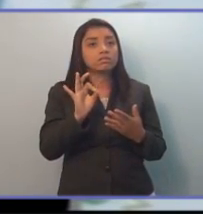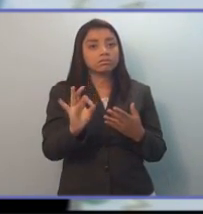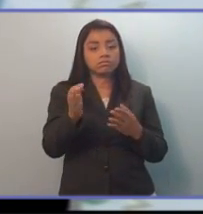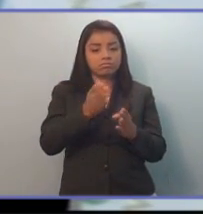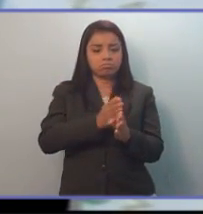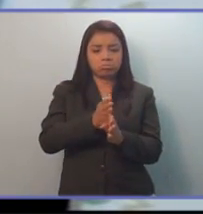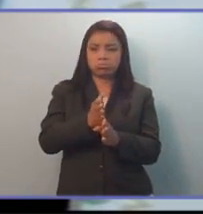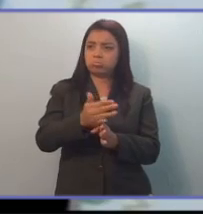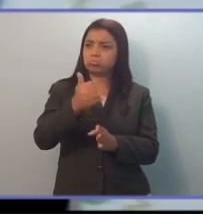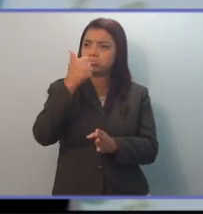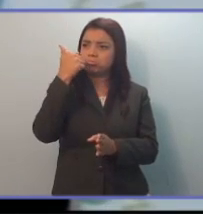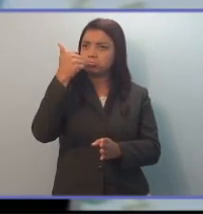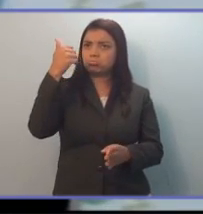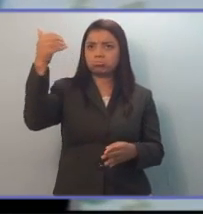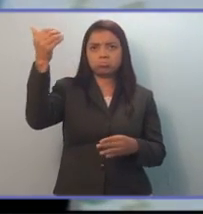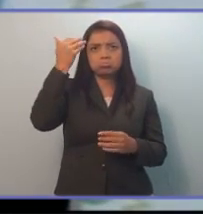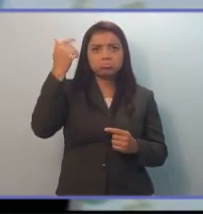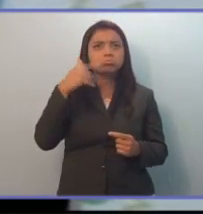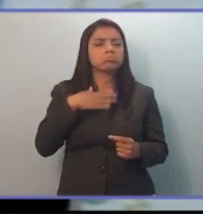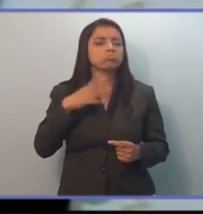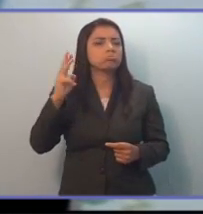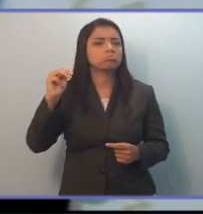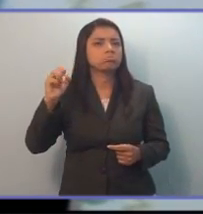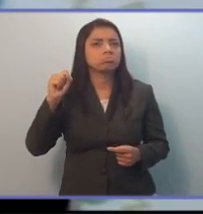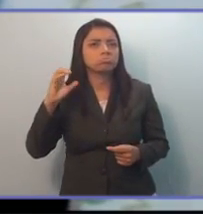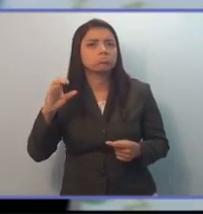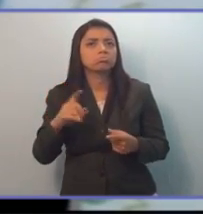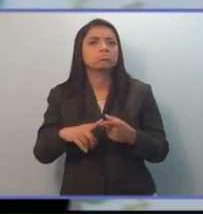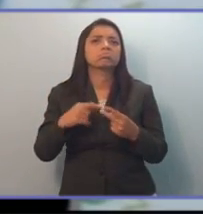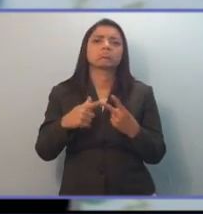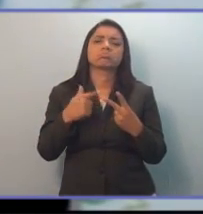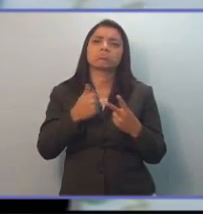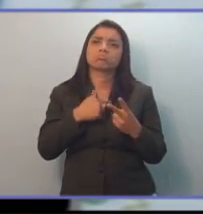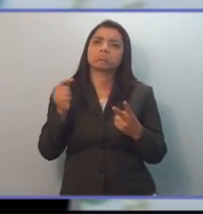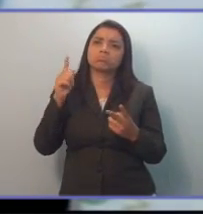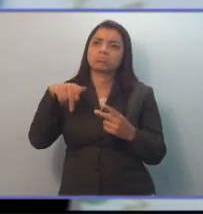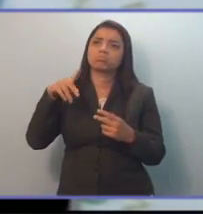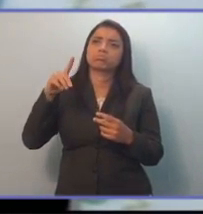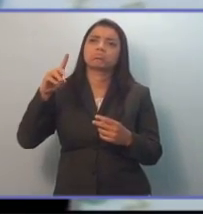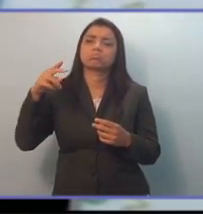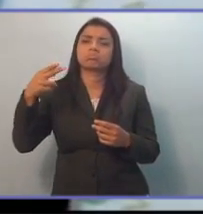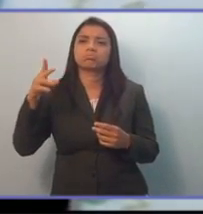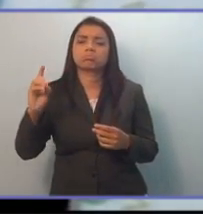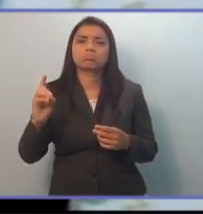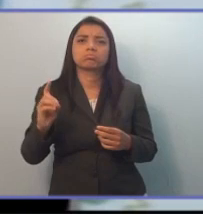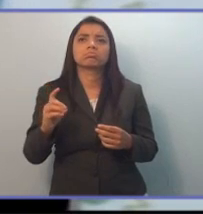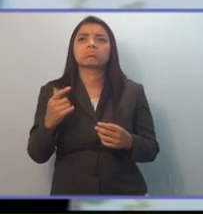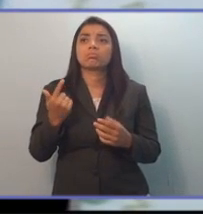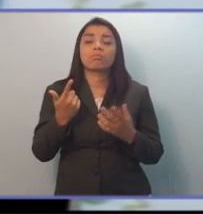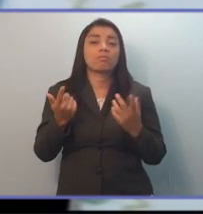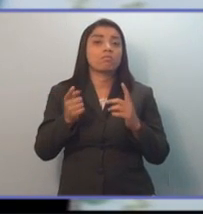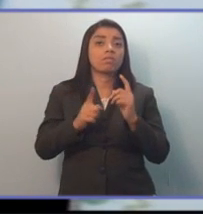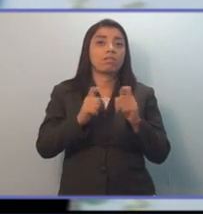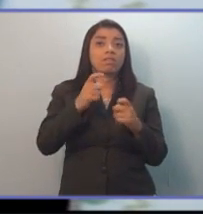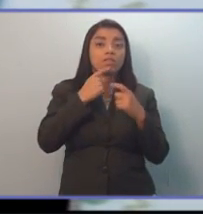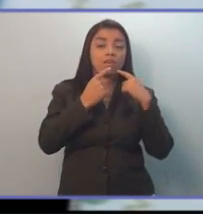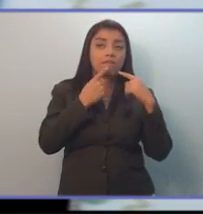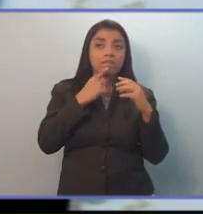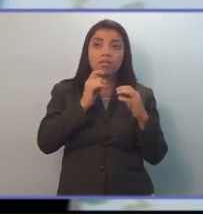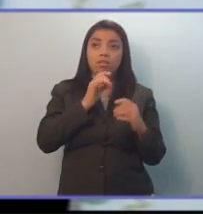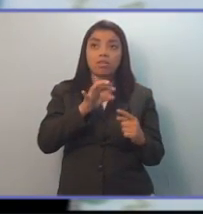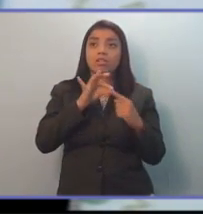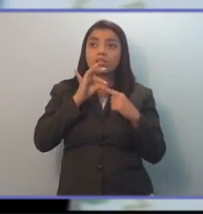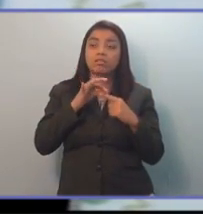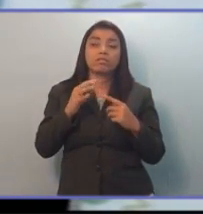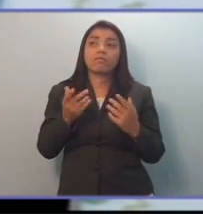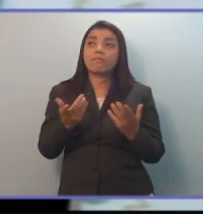académica, dicen ellos, tengo maestría, algunos hasta doctorados, pero resulta que de las entrevistas a veces no es esa la persona que eligen.